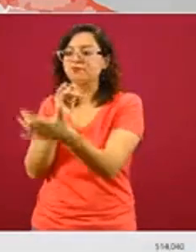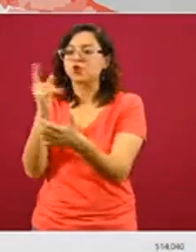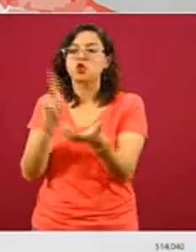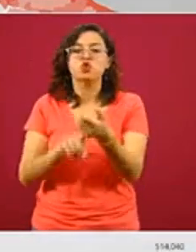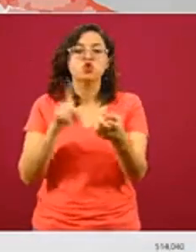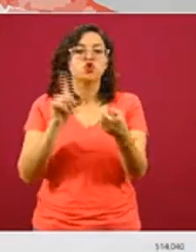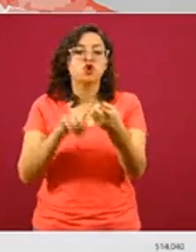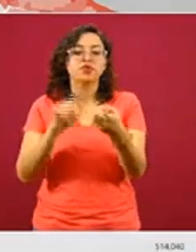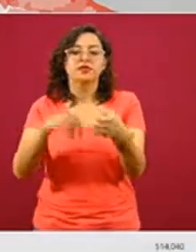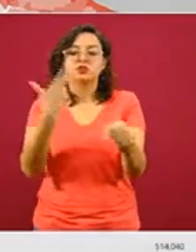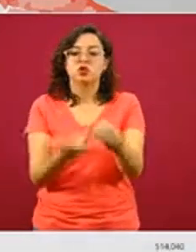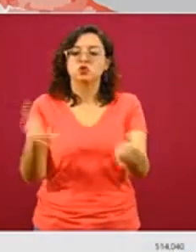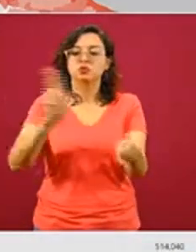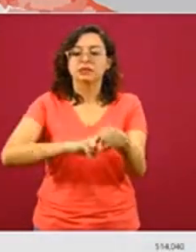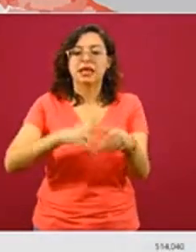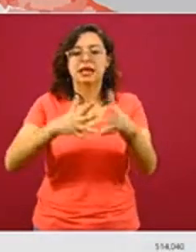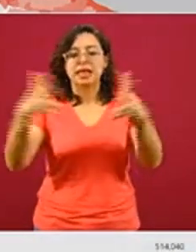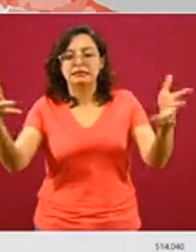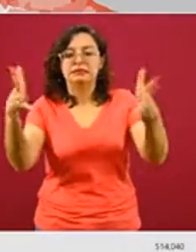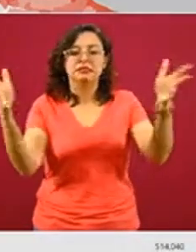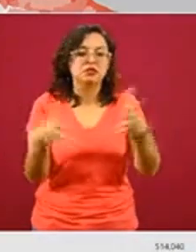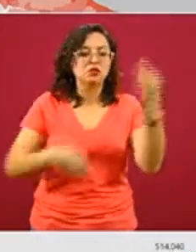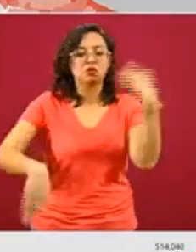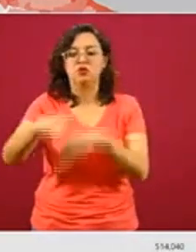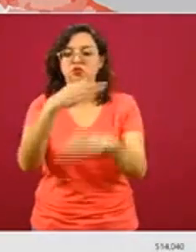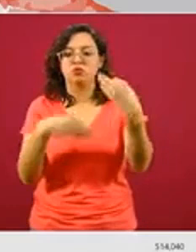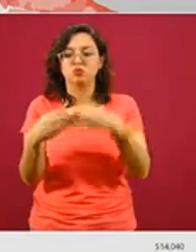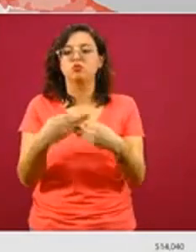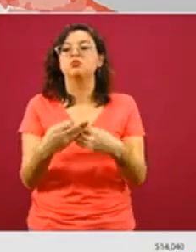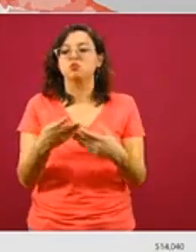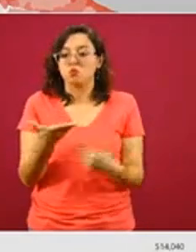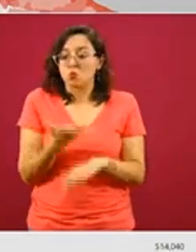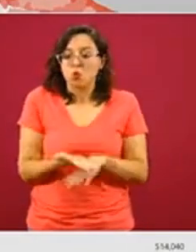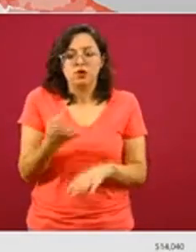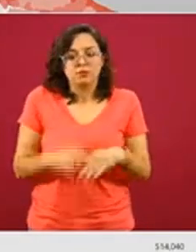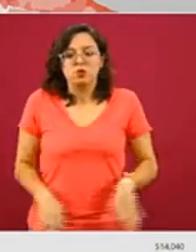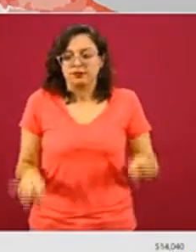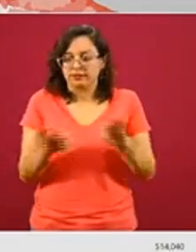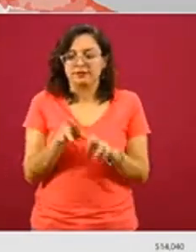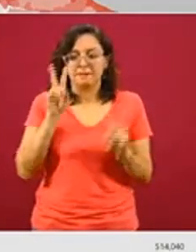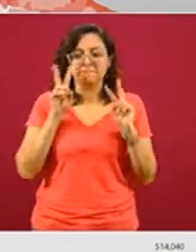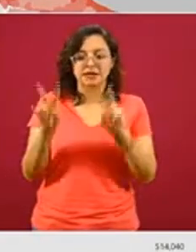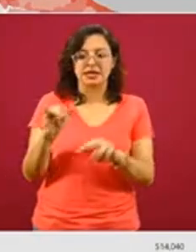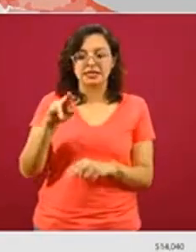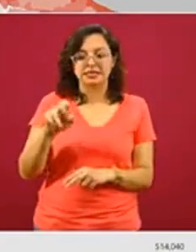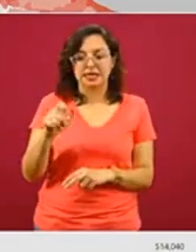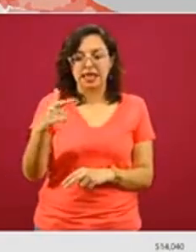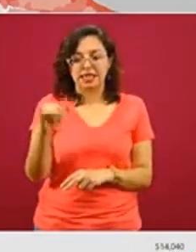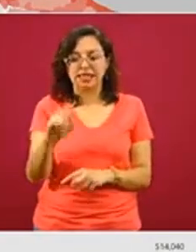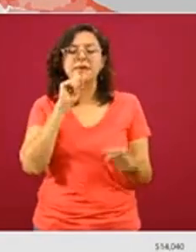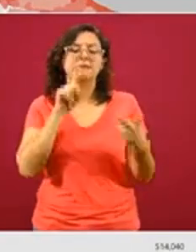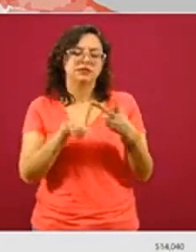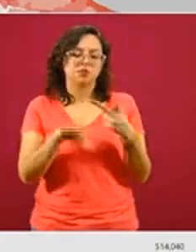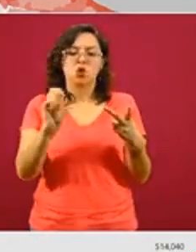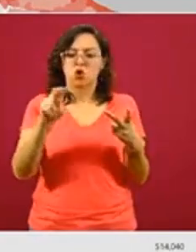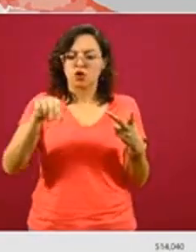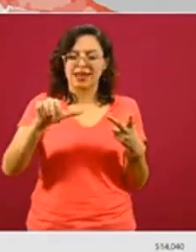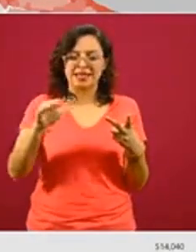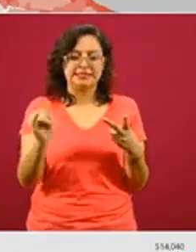dónde están los consultorios, dónde está todo esto. Entonces lo recomiendo mucho, el del INEGI. Tenemos además el de CONACYT,